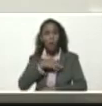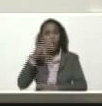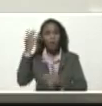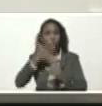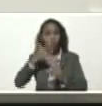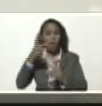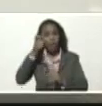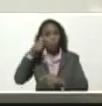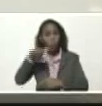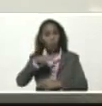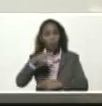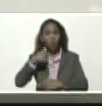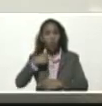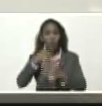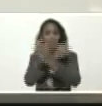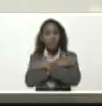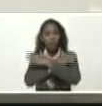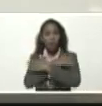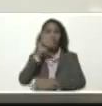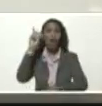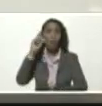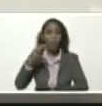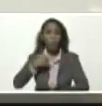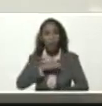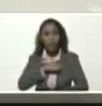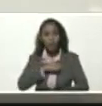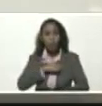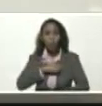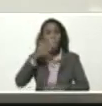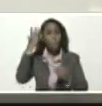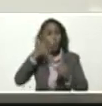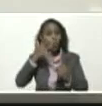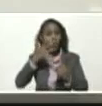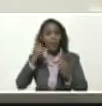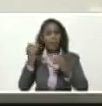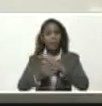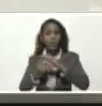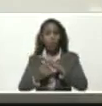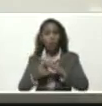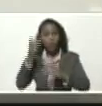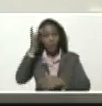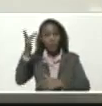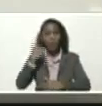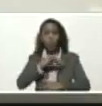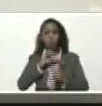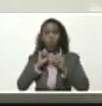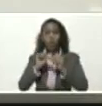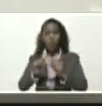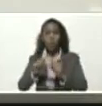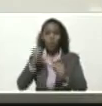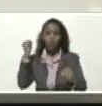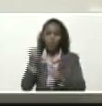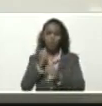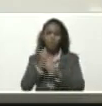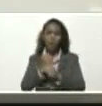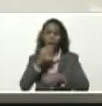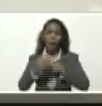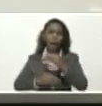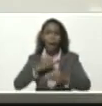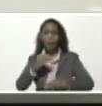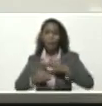ciudadana, a quien felicito, también nuestros órganos de inteligencia, y vamos a seguir trabajando para garantizar